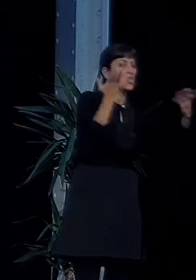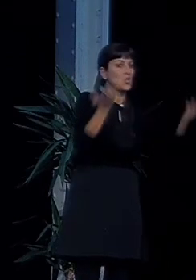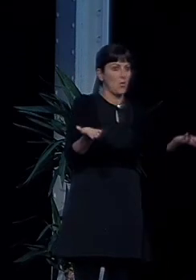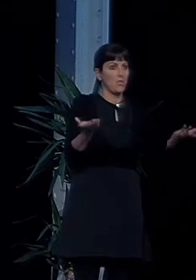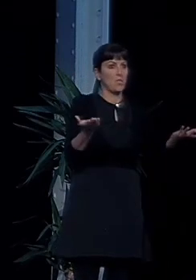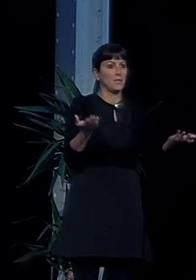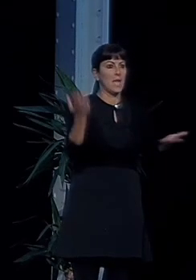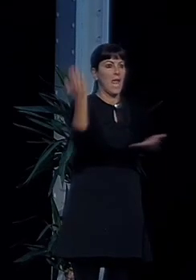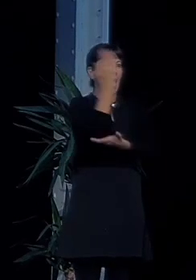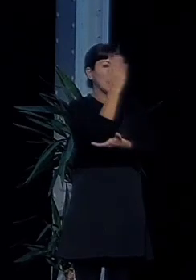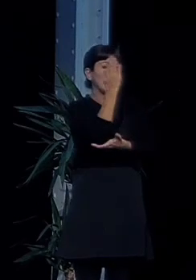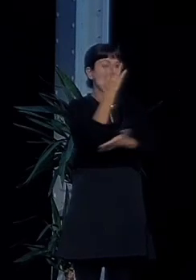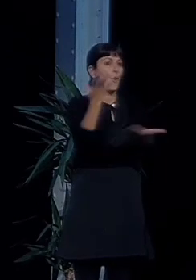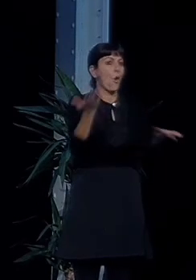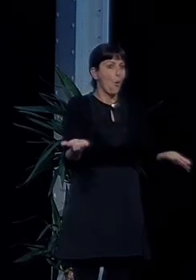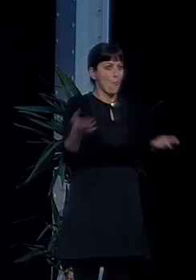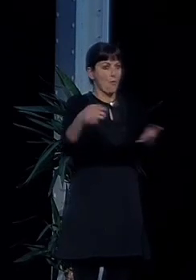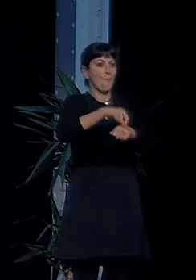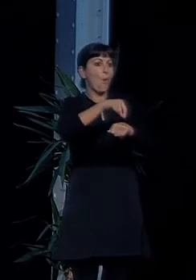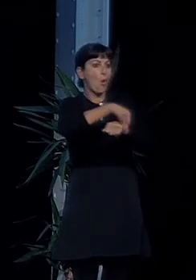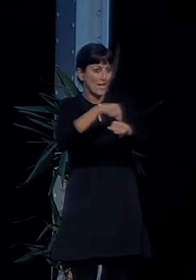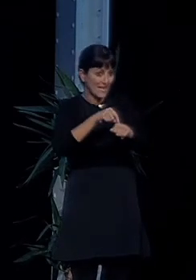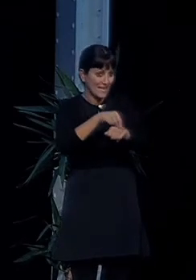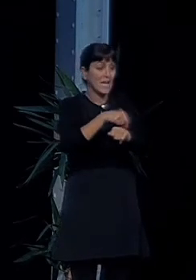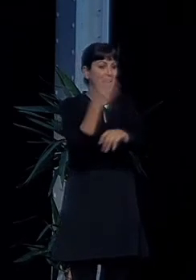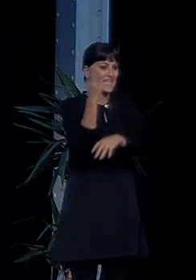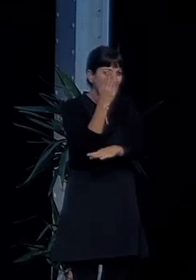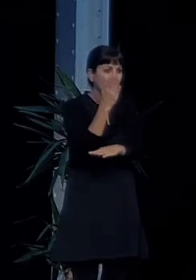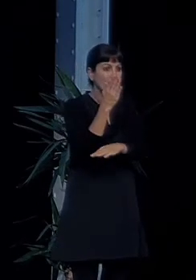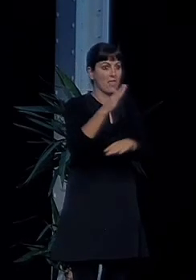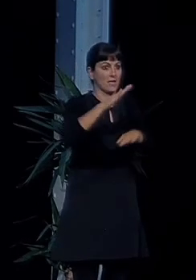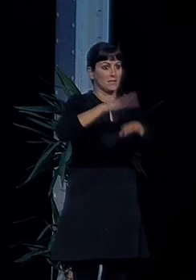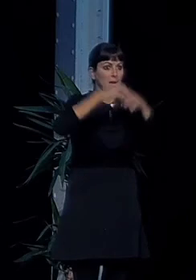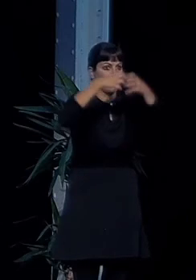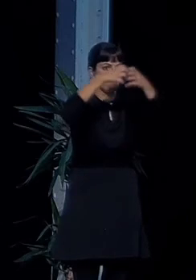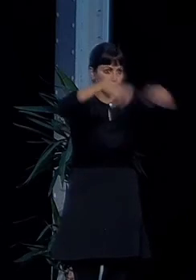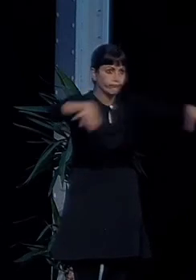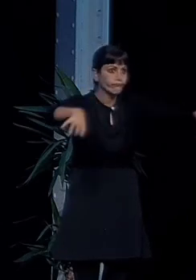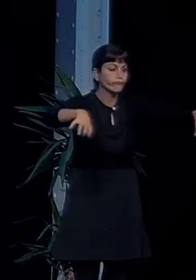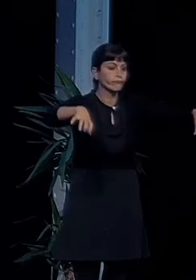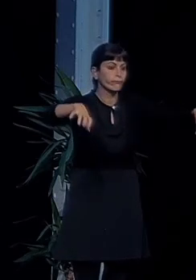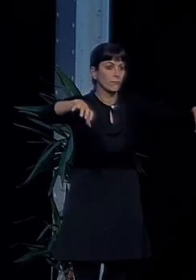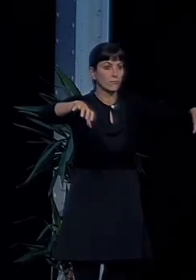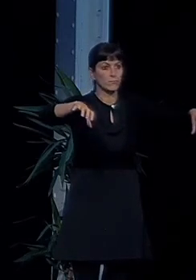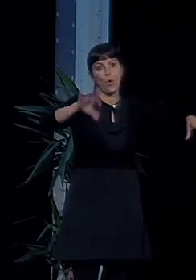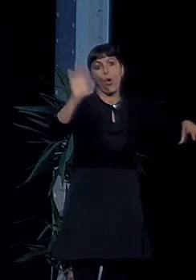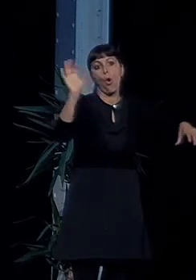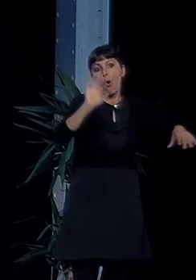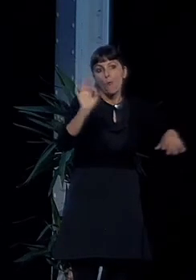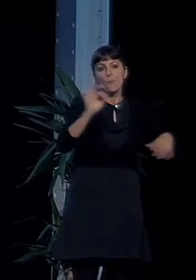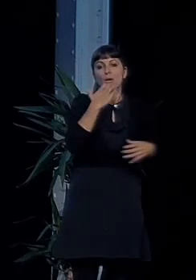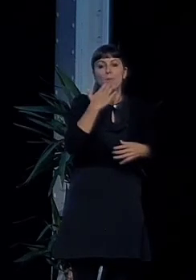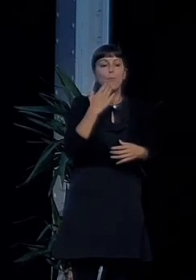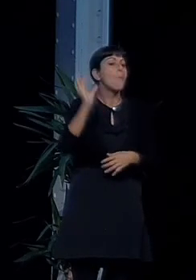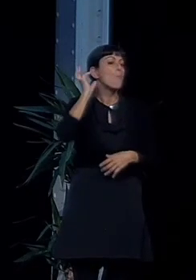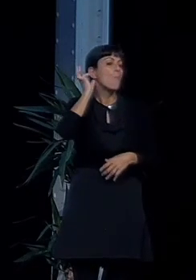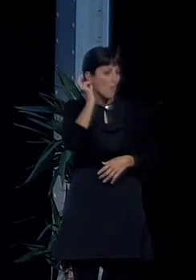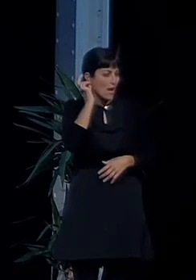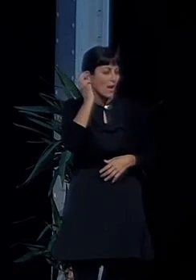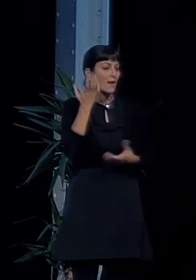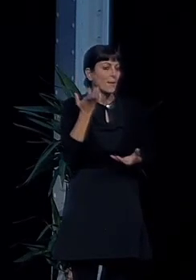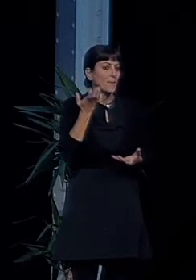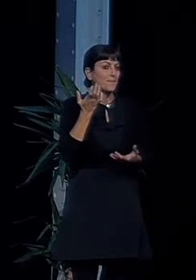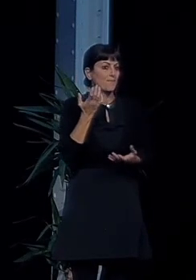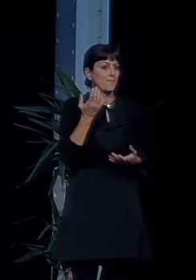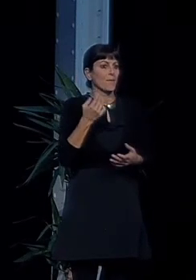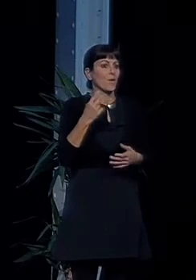equilibrar políticas que pueden perpetuar, a lo mejor, este tipo de lo que comentabas, ¿no? De la posición de la mujer dentro del tipo del